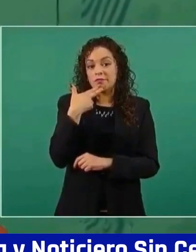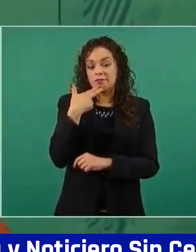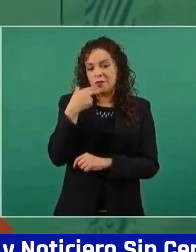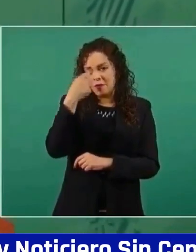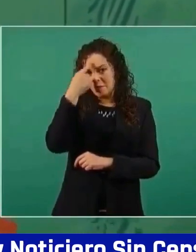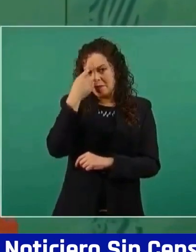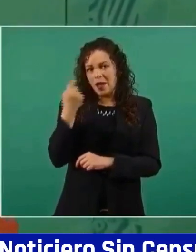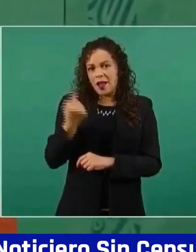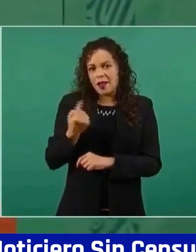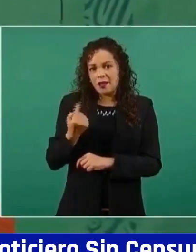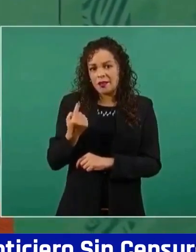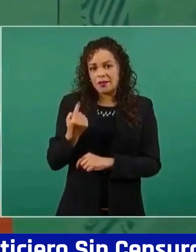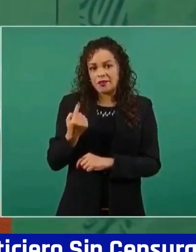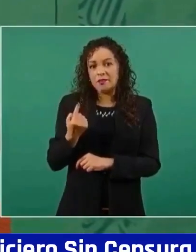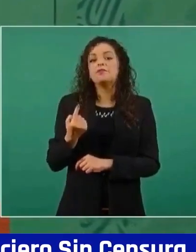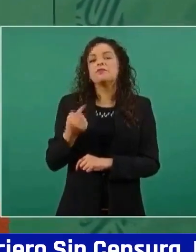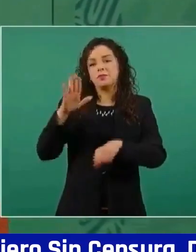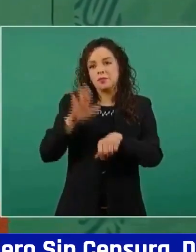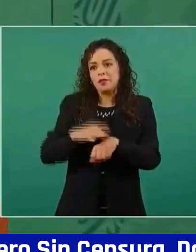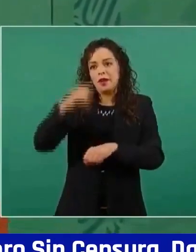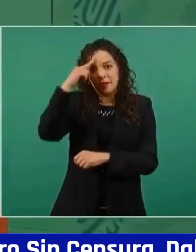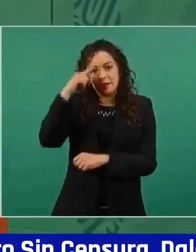para facilitar el saqueo.